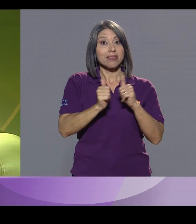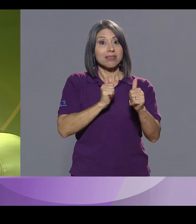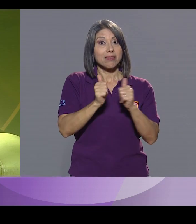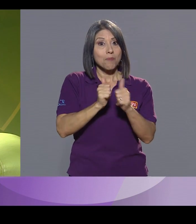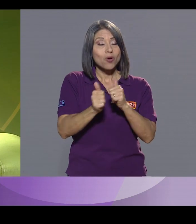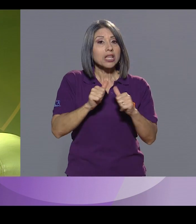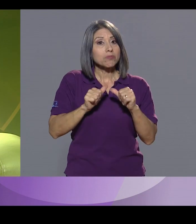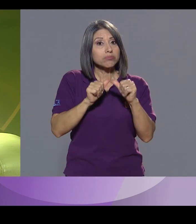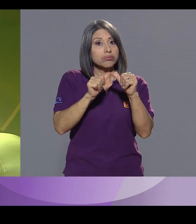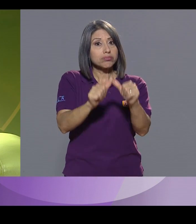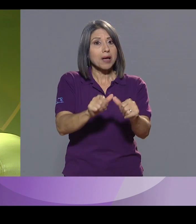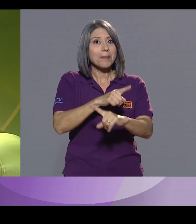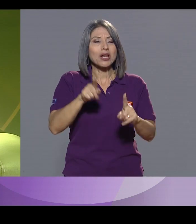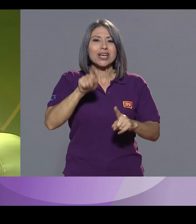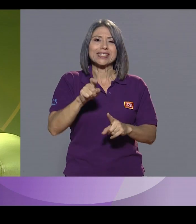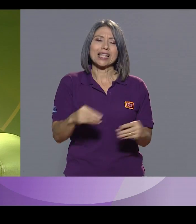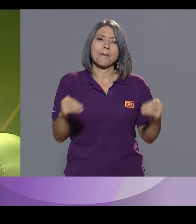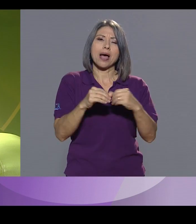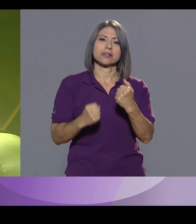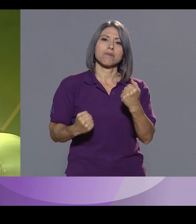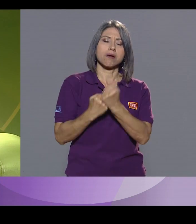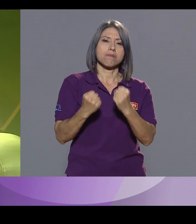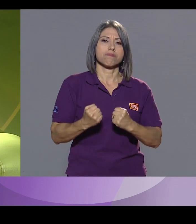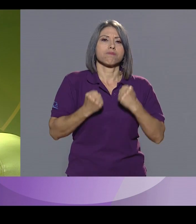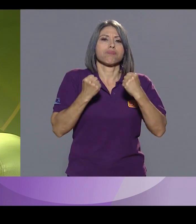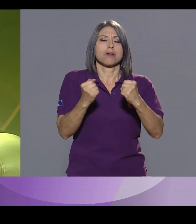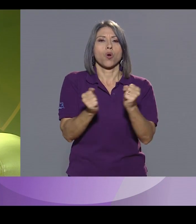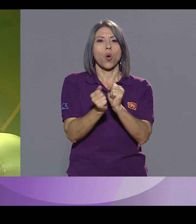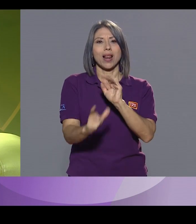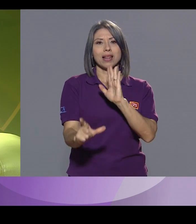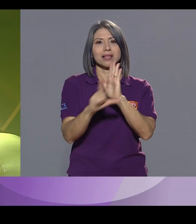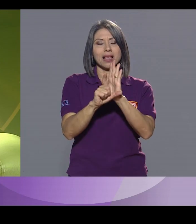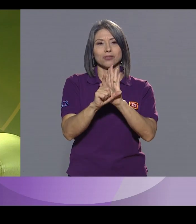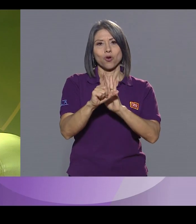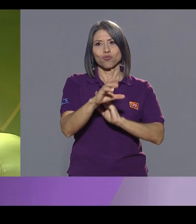que necesita es un músculo más potente